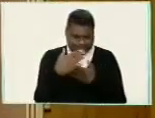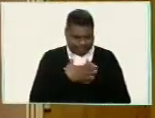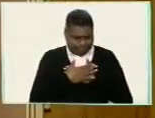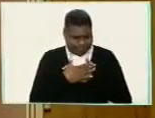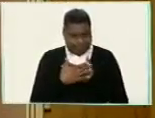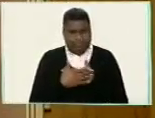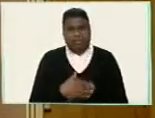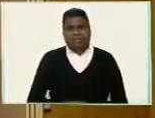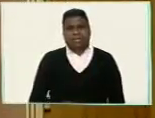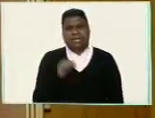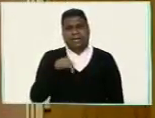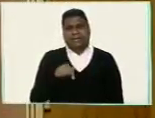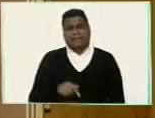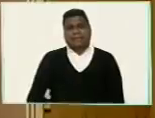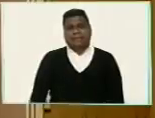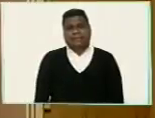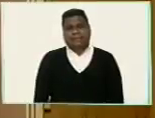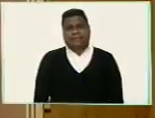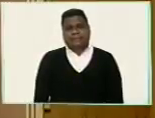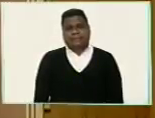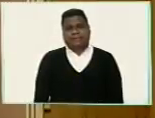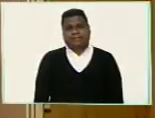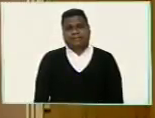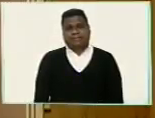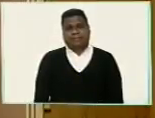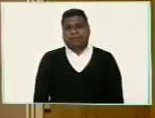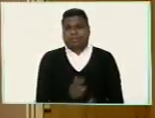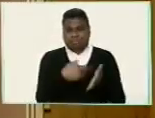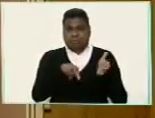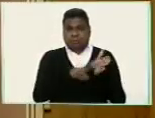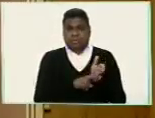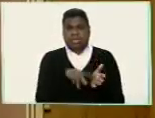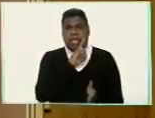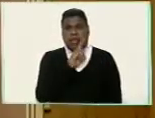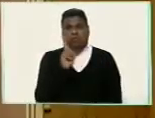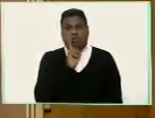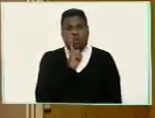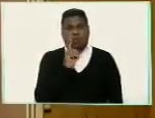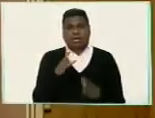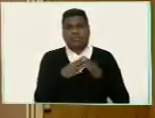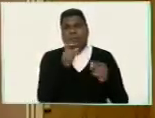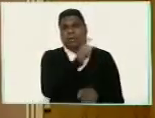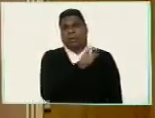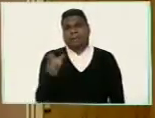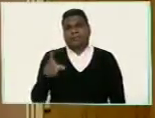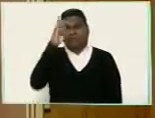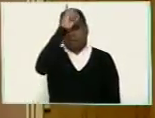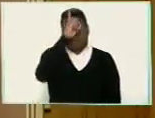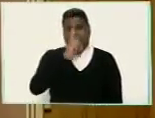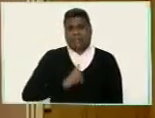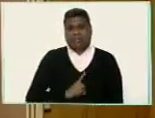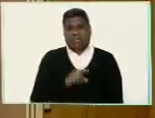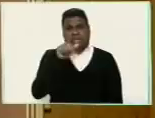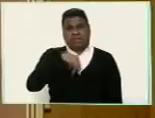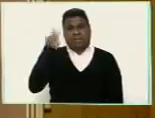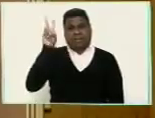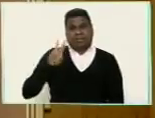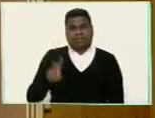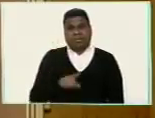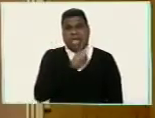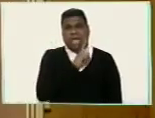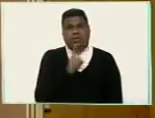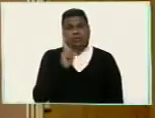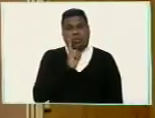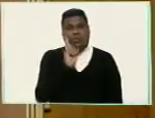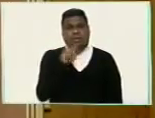Asamblea Nacional Constituyente, para ratificar en nombre de todas las personas con discapacidad del país y en nombre